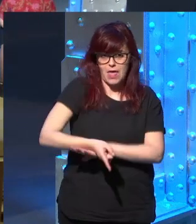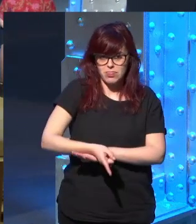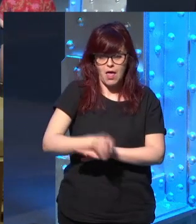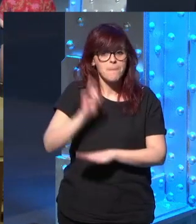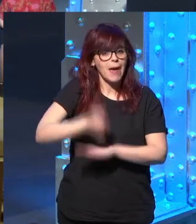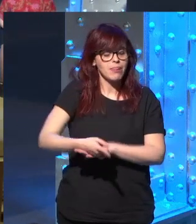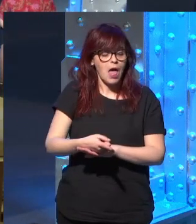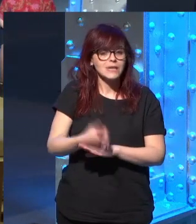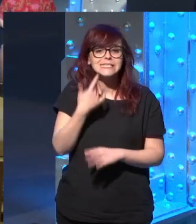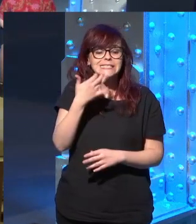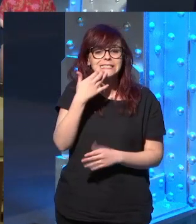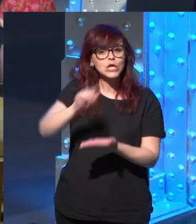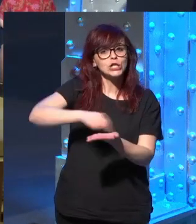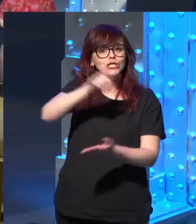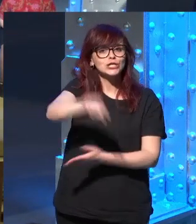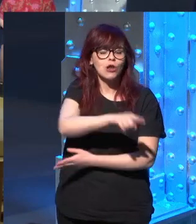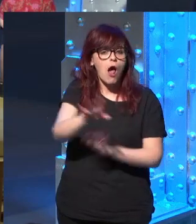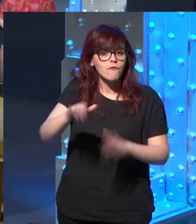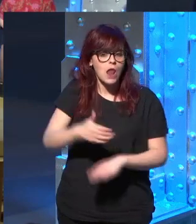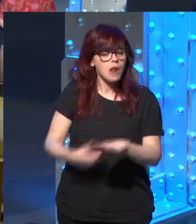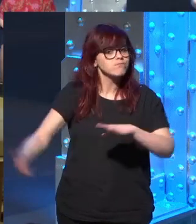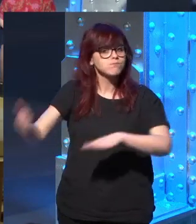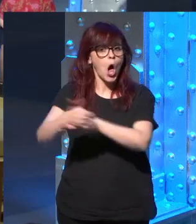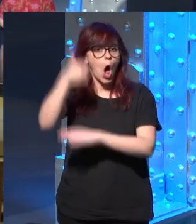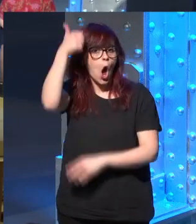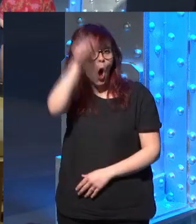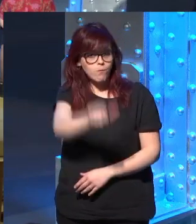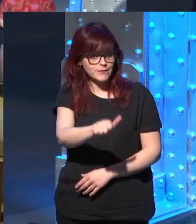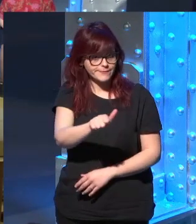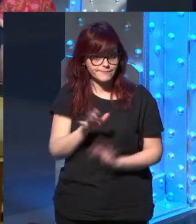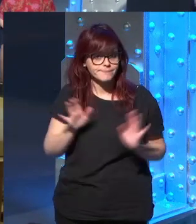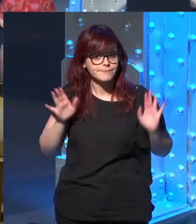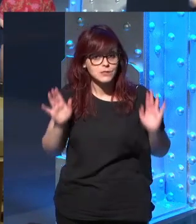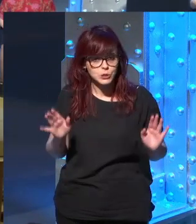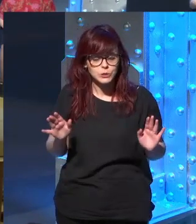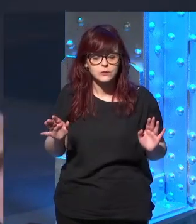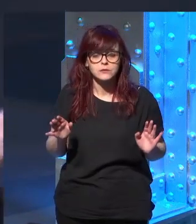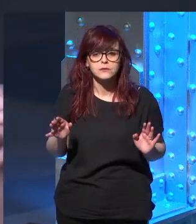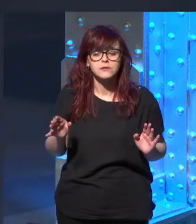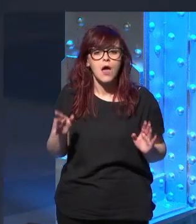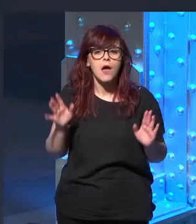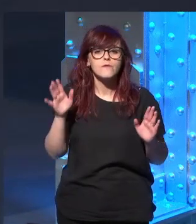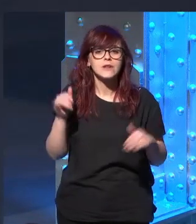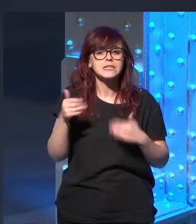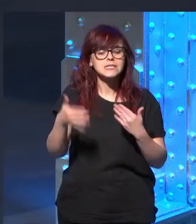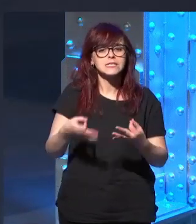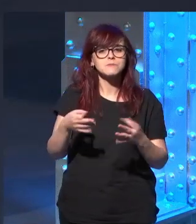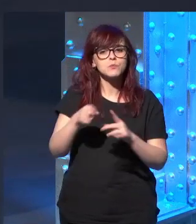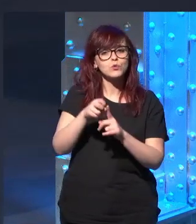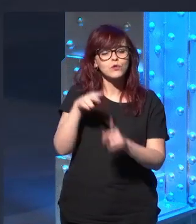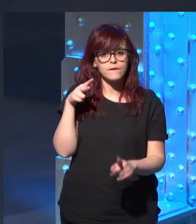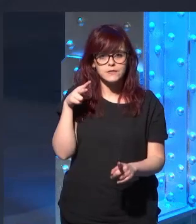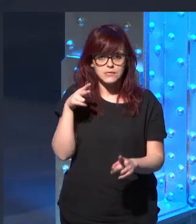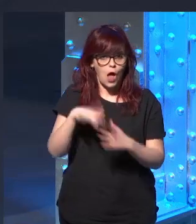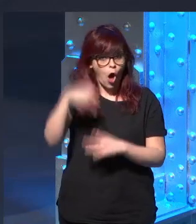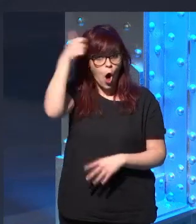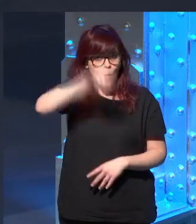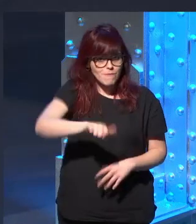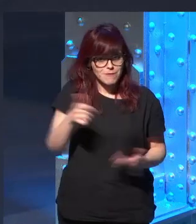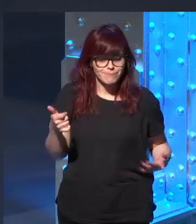Dictan, siguen siendo de calidad. Hombres. Siguen siendo, sí, hombres, con lo cual siempre van a tener esa visión de